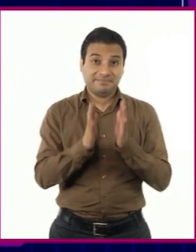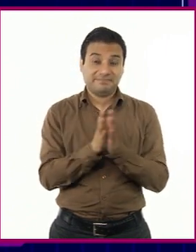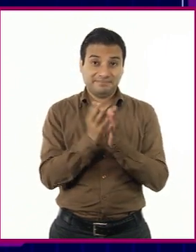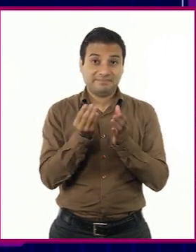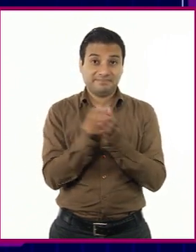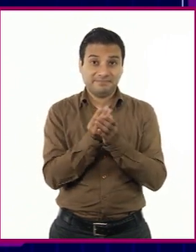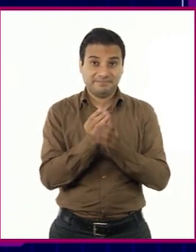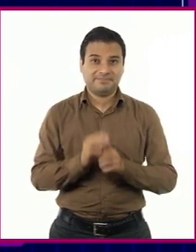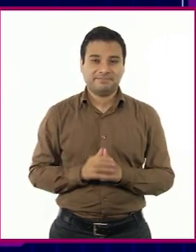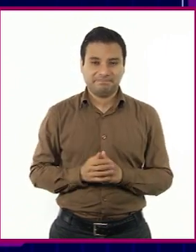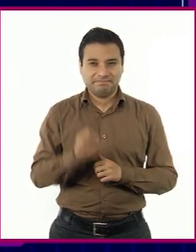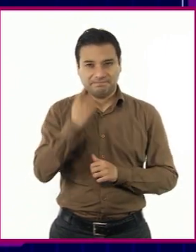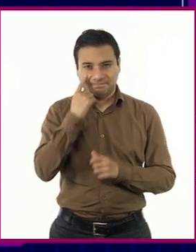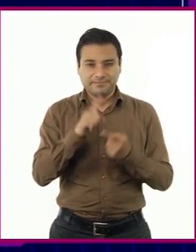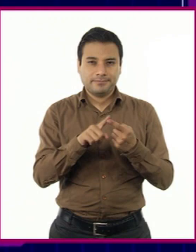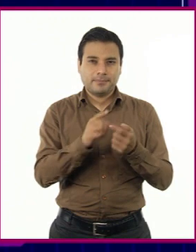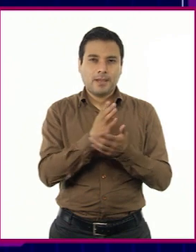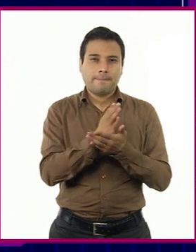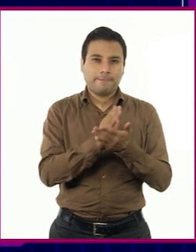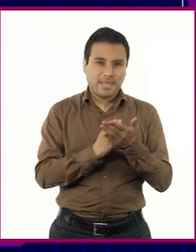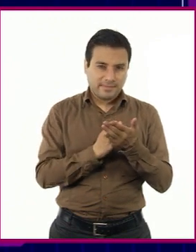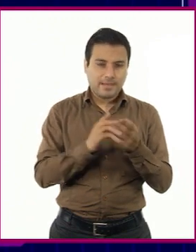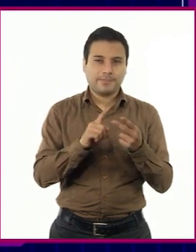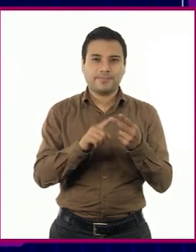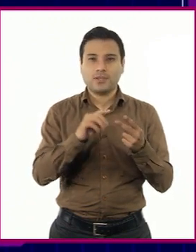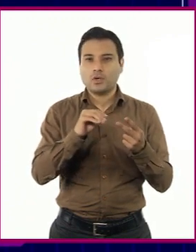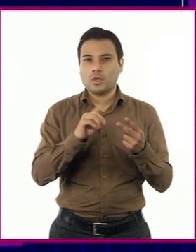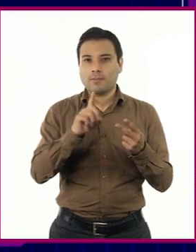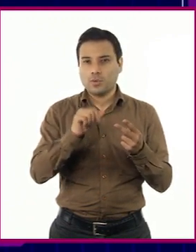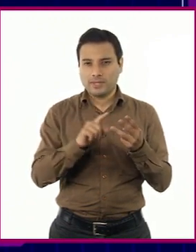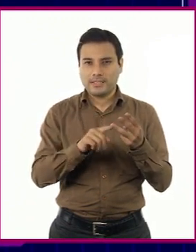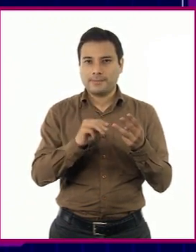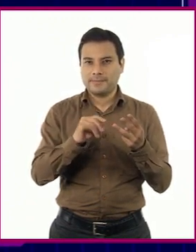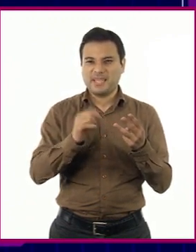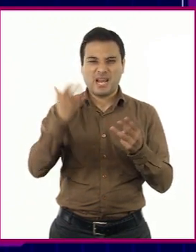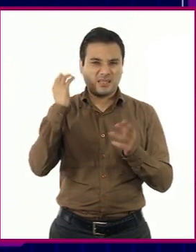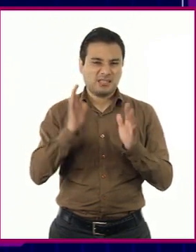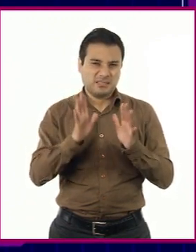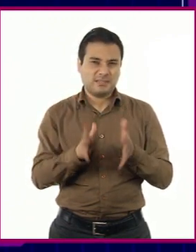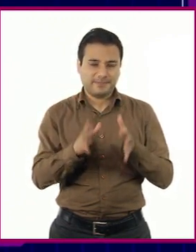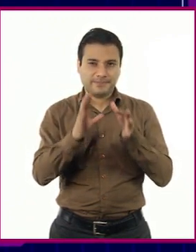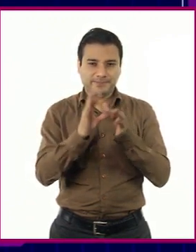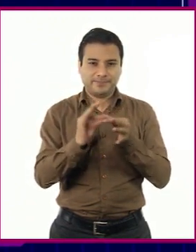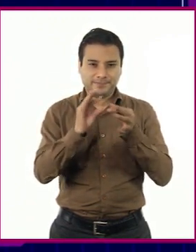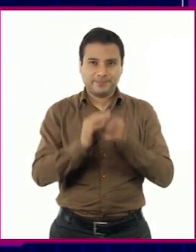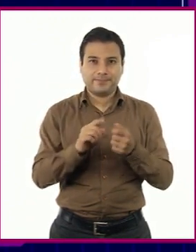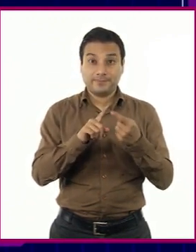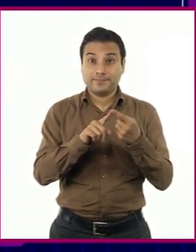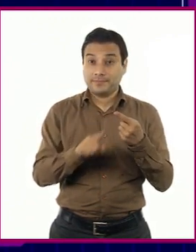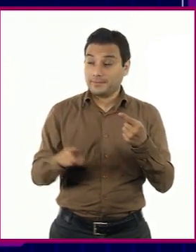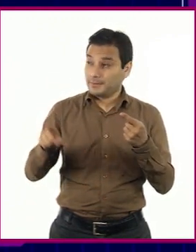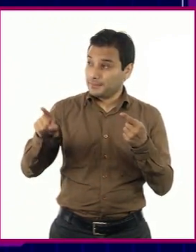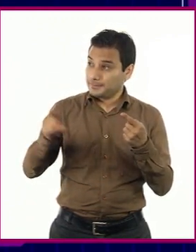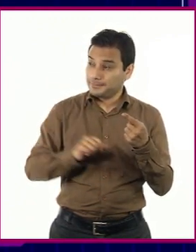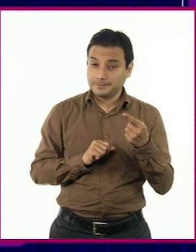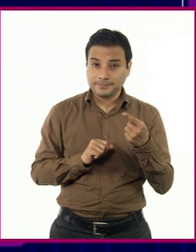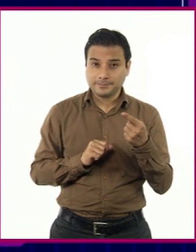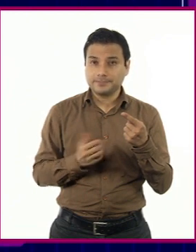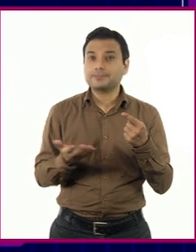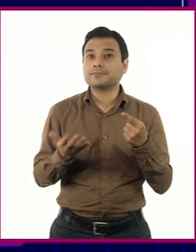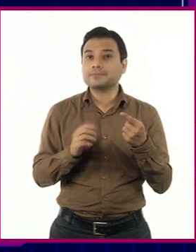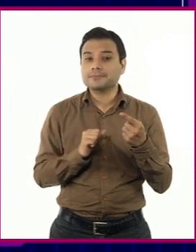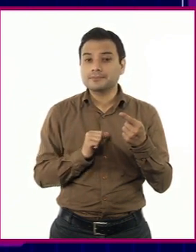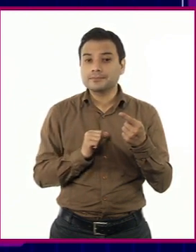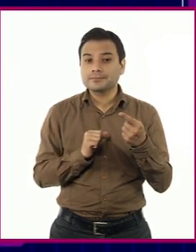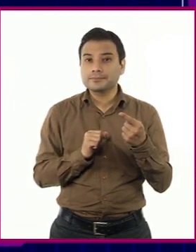conceptos de media aritmética, moda y mediana que hemos trabajado en sesiones de Aprende en Casa. La media aritmética o promedio es la suma